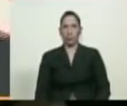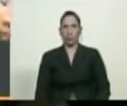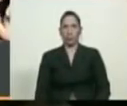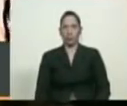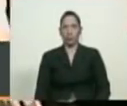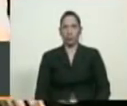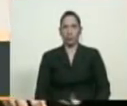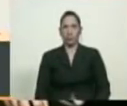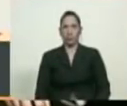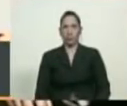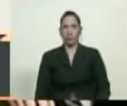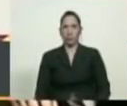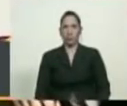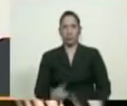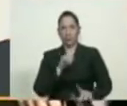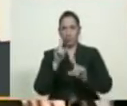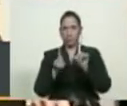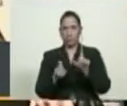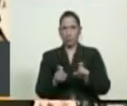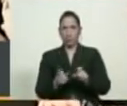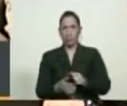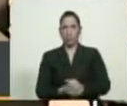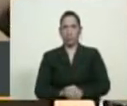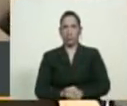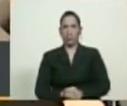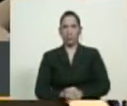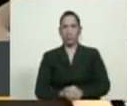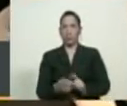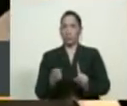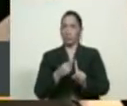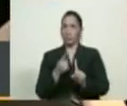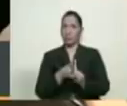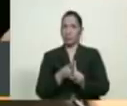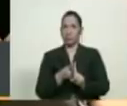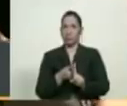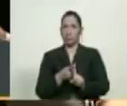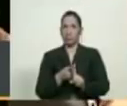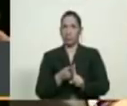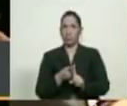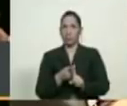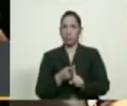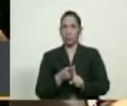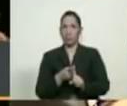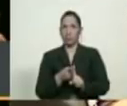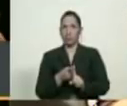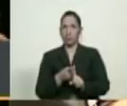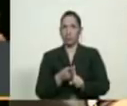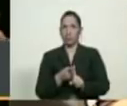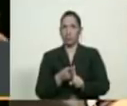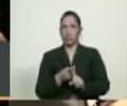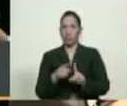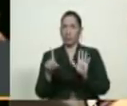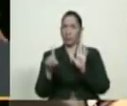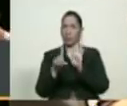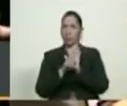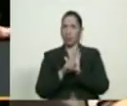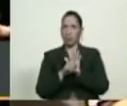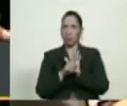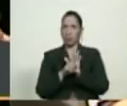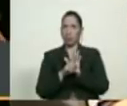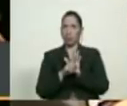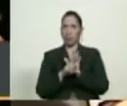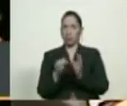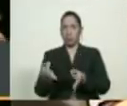Presidente, varias interrogantes también. Varias. Una, la que tiene que ver con las leyes que se introdujeron